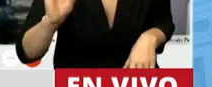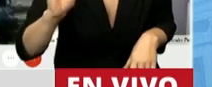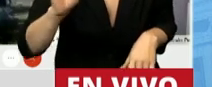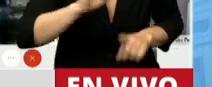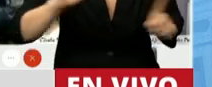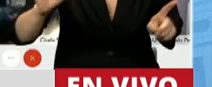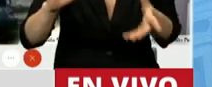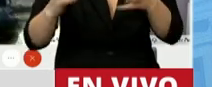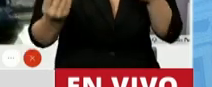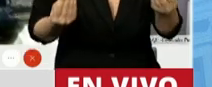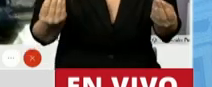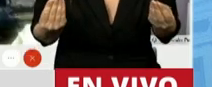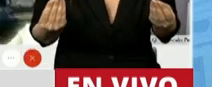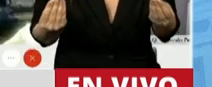cobrar.